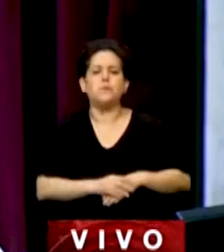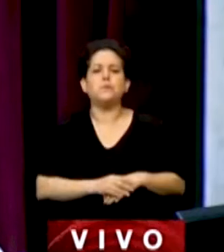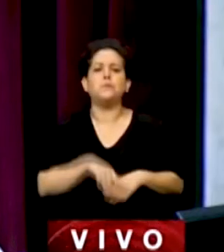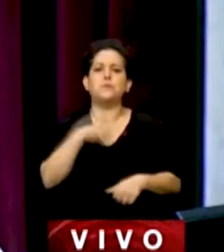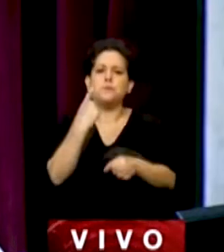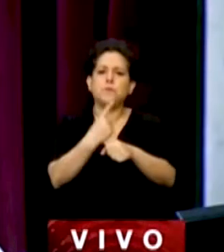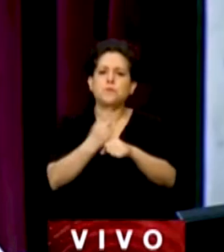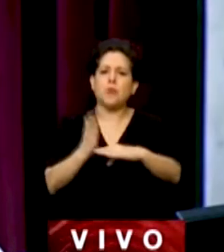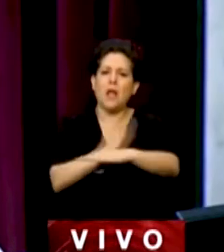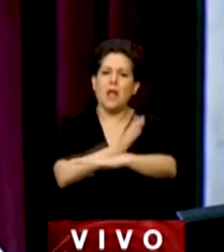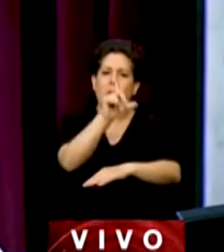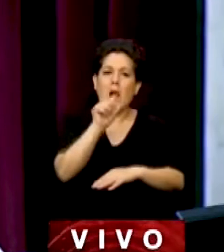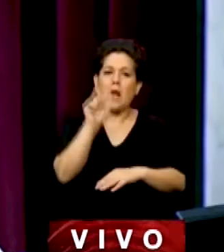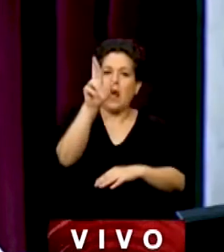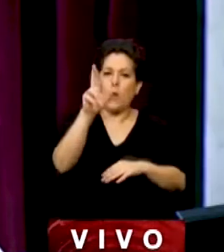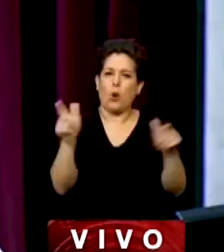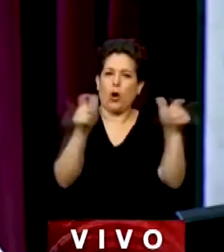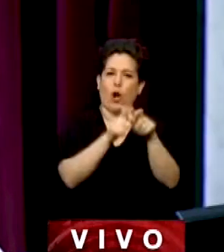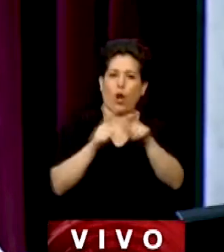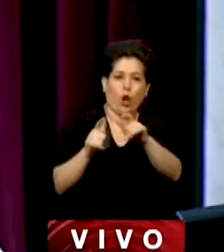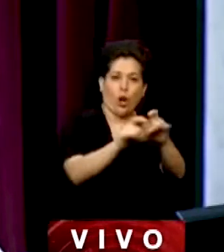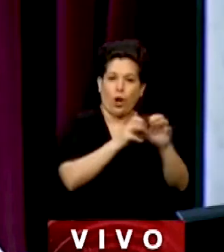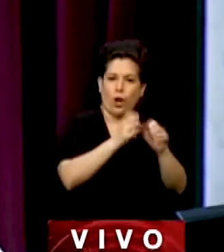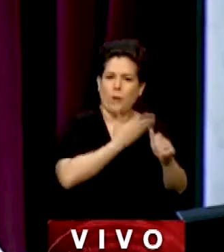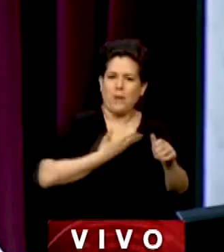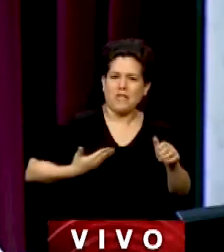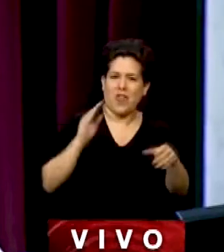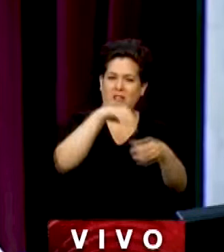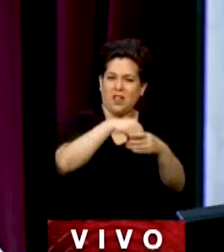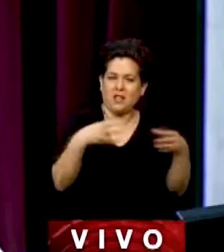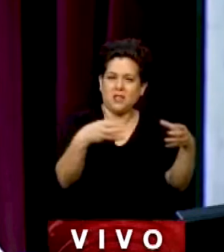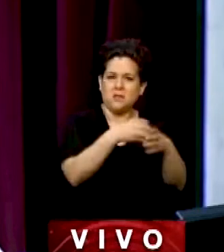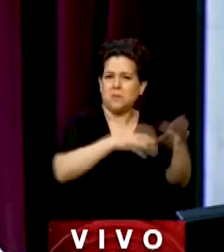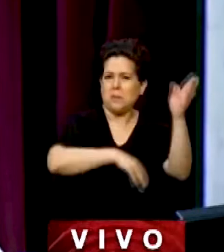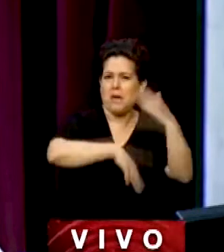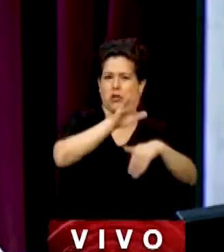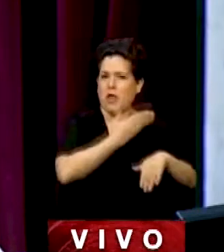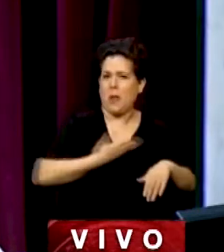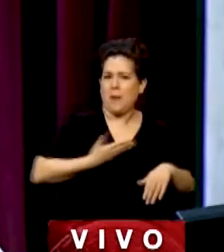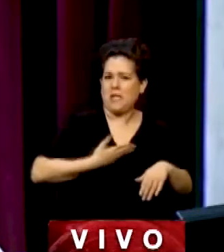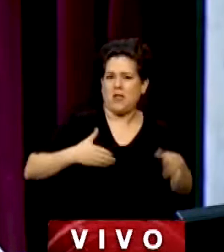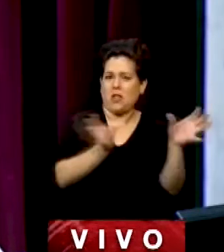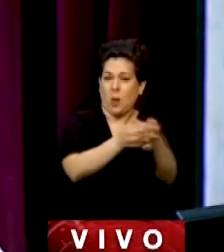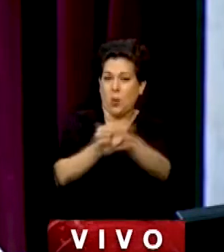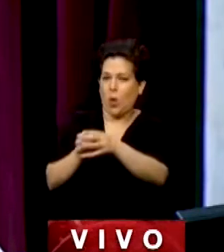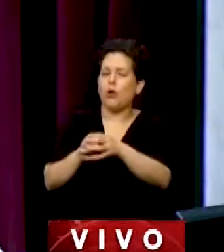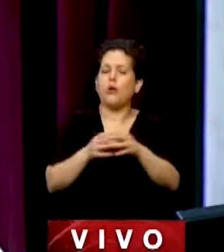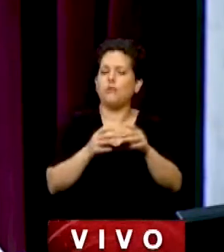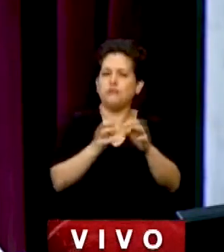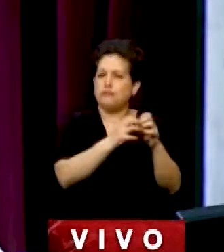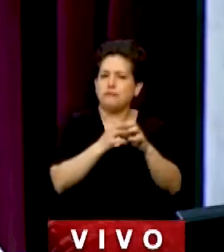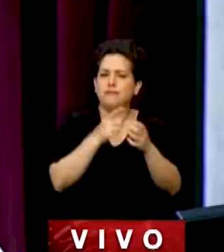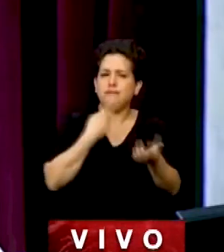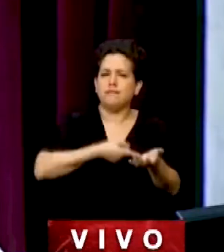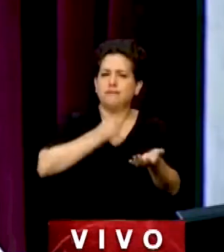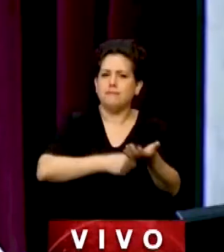el abogado Sergio maa designado como nuevo superministro de economía de Argentina es un verdadero equilibrista dentro de la feroz interna